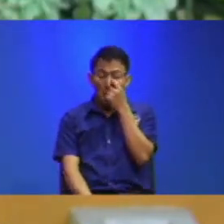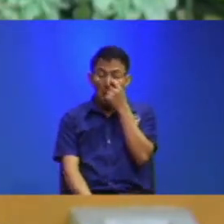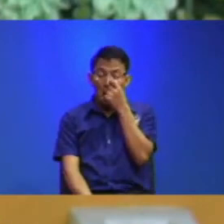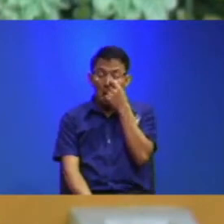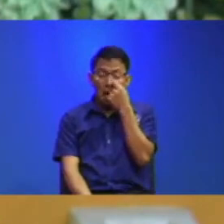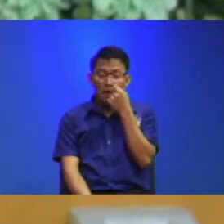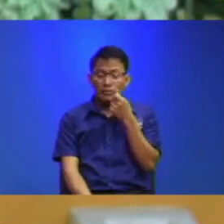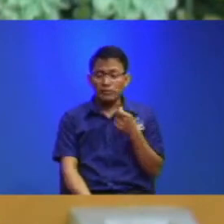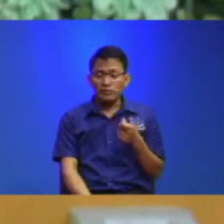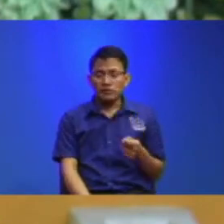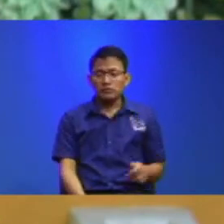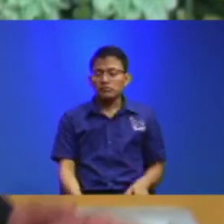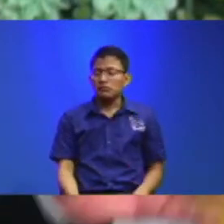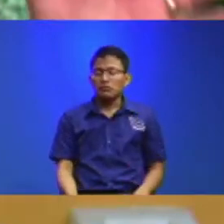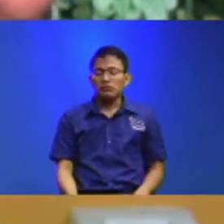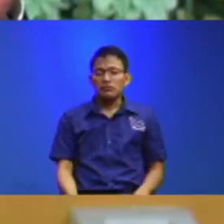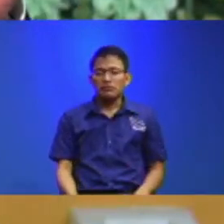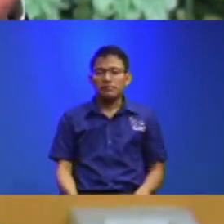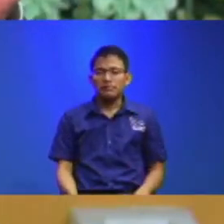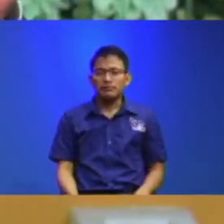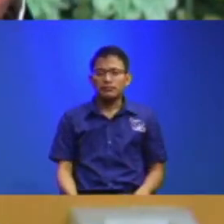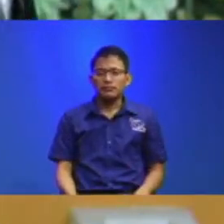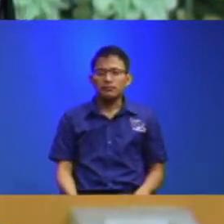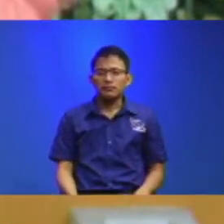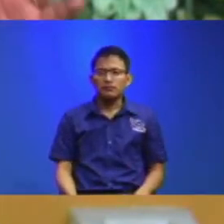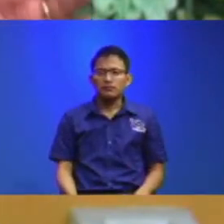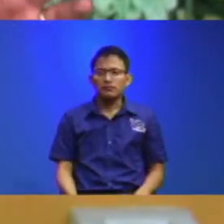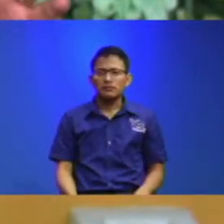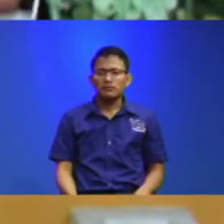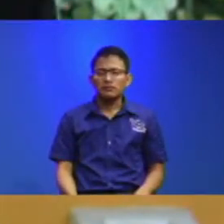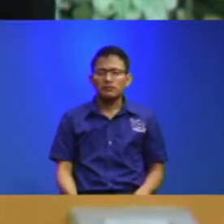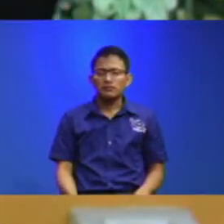WhatsApp en un apagón en